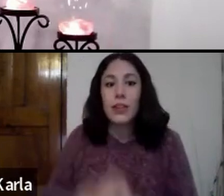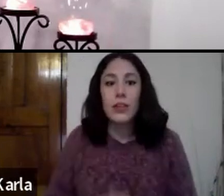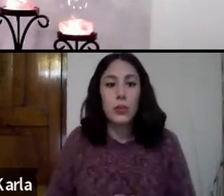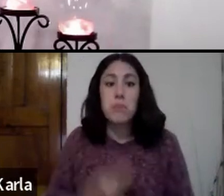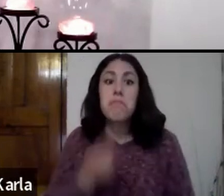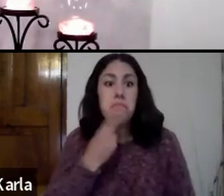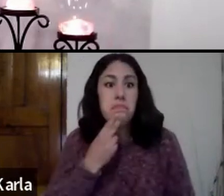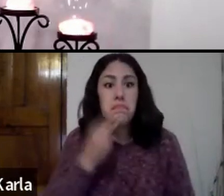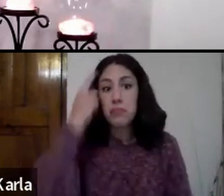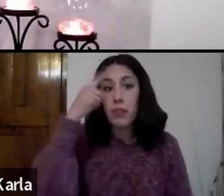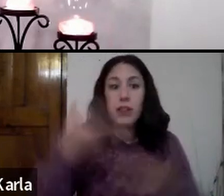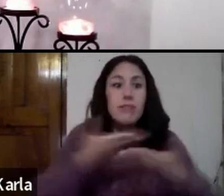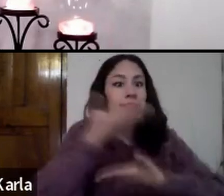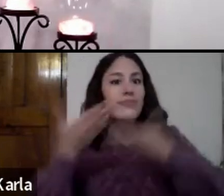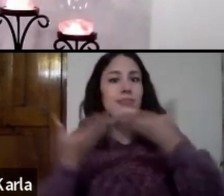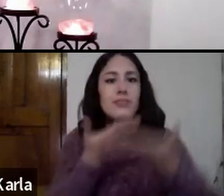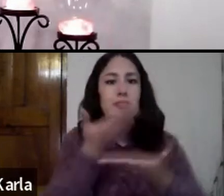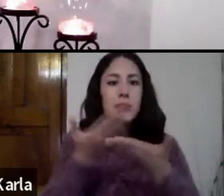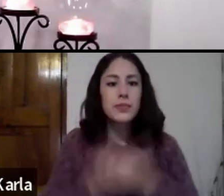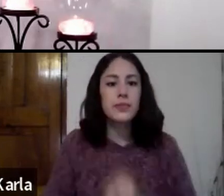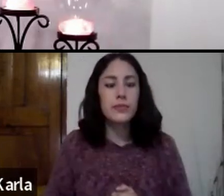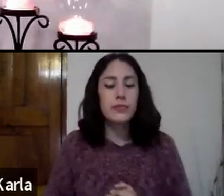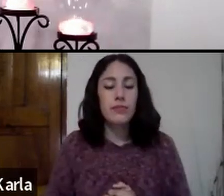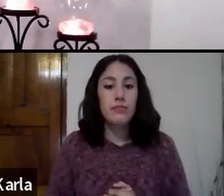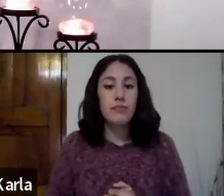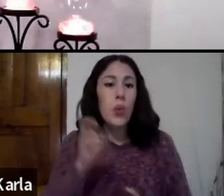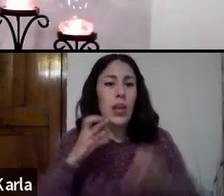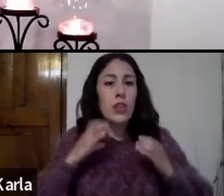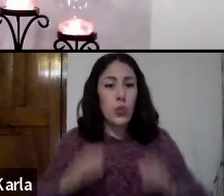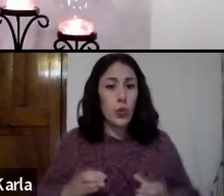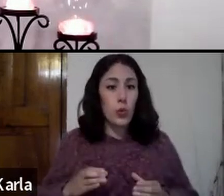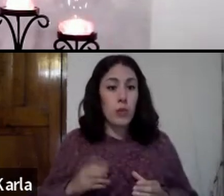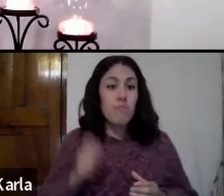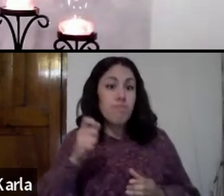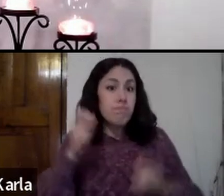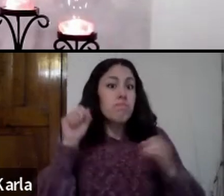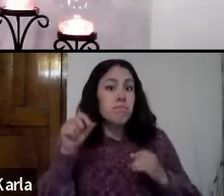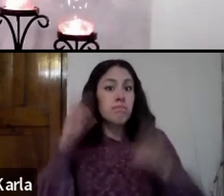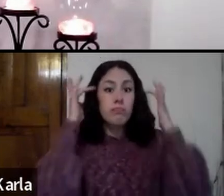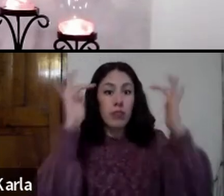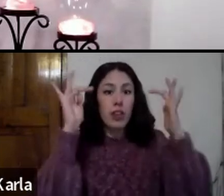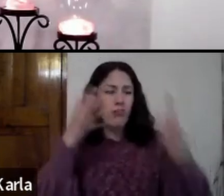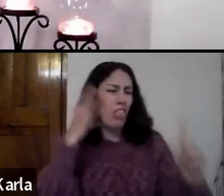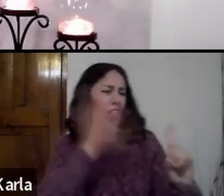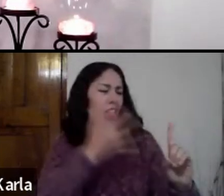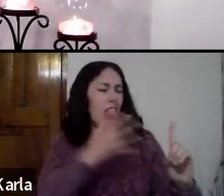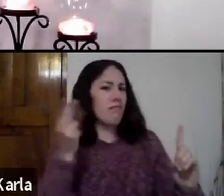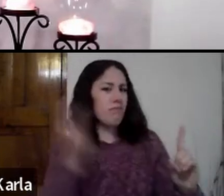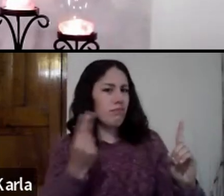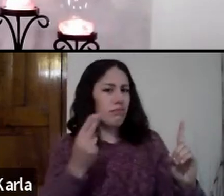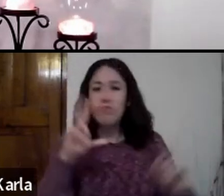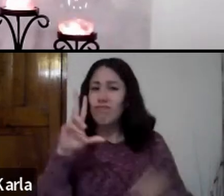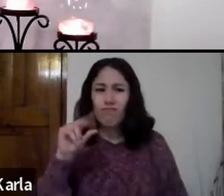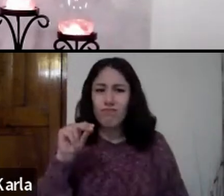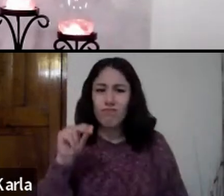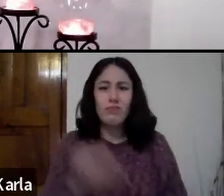compartir entonces el cuerpo es un lugar también santo no para castigarlo pero como verle ayuno